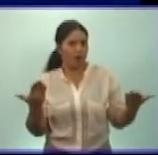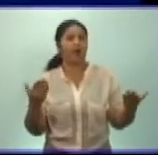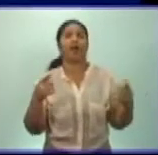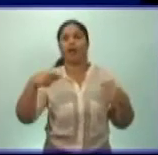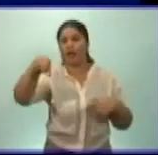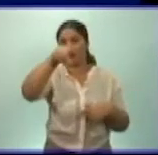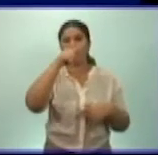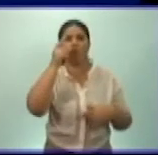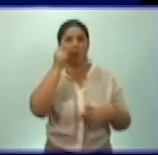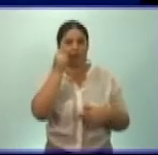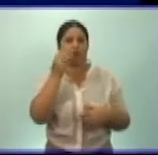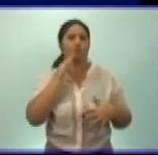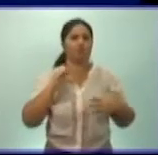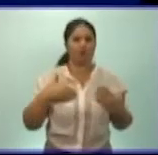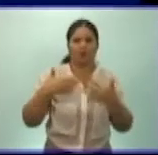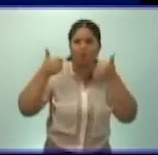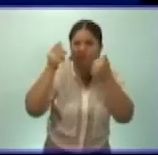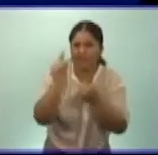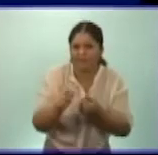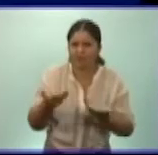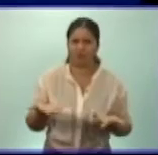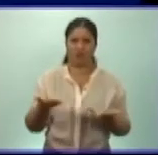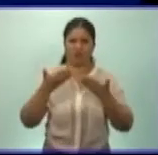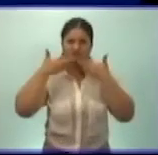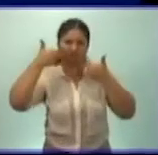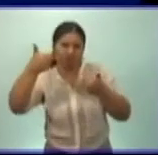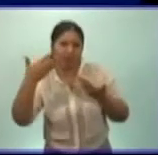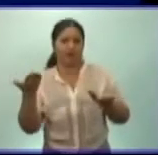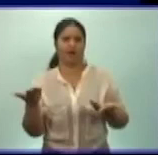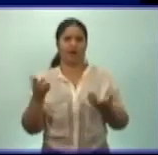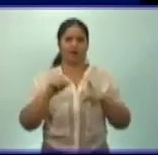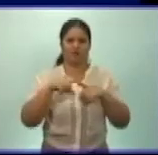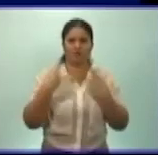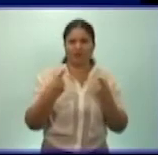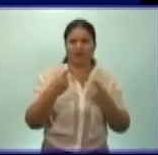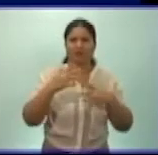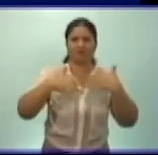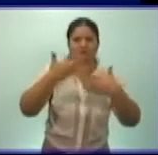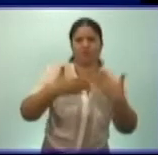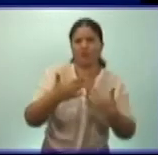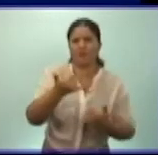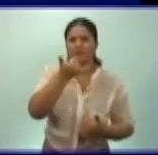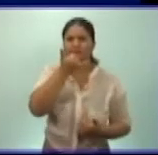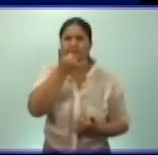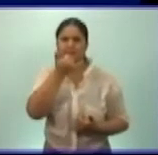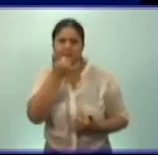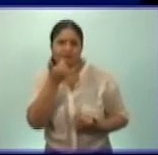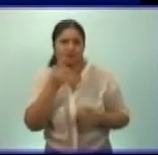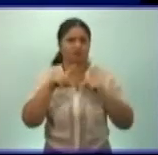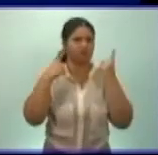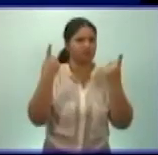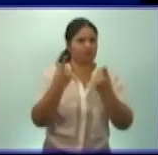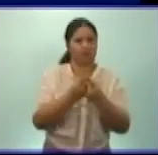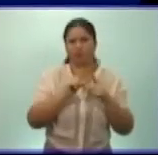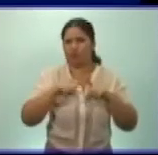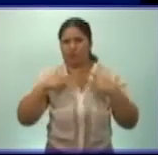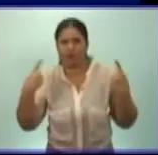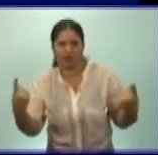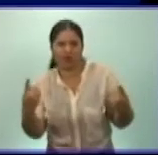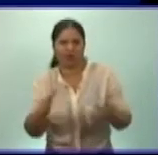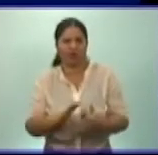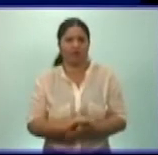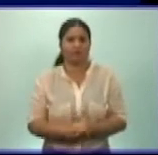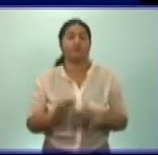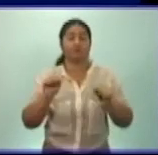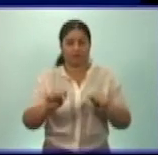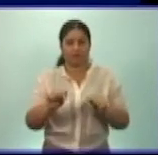hombres en su sociedad, y que esa amplitud ideológica solo podía darse en